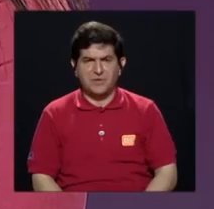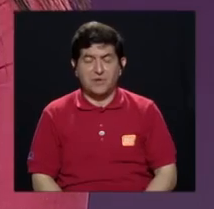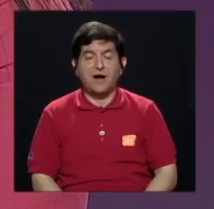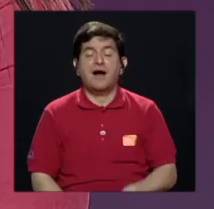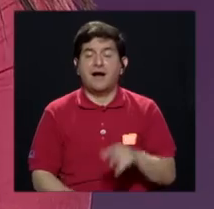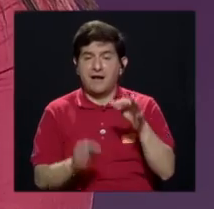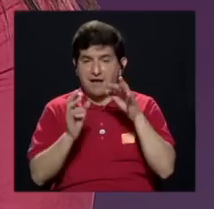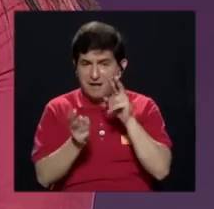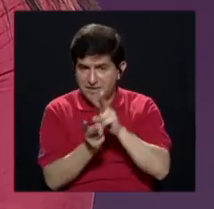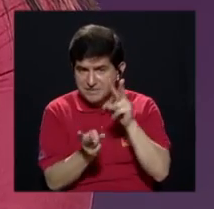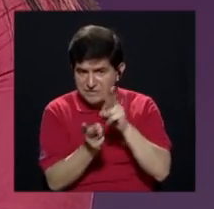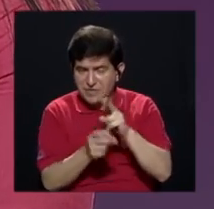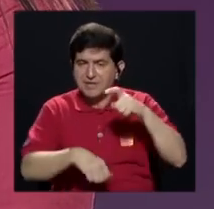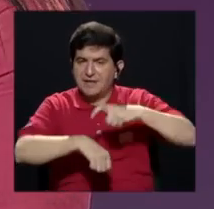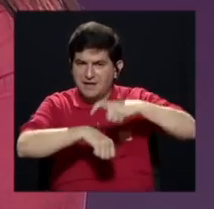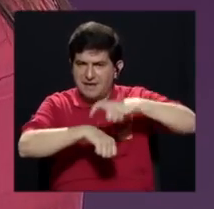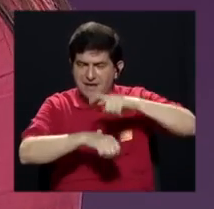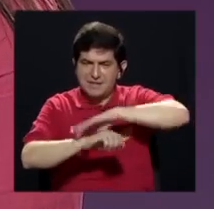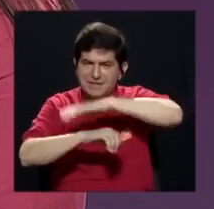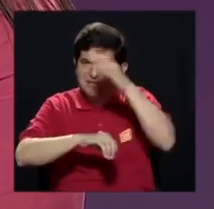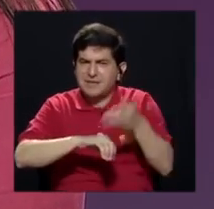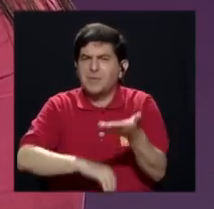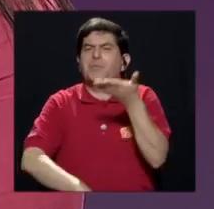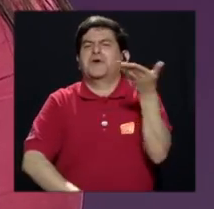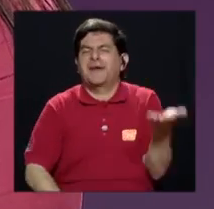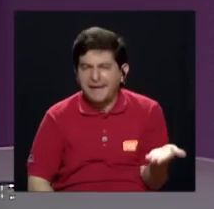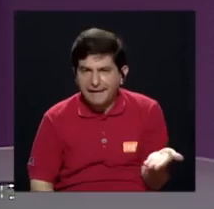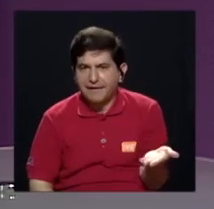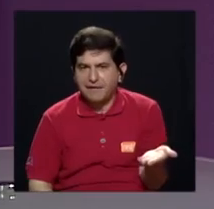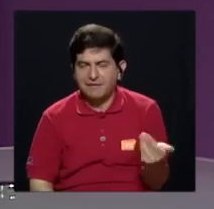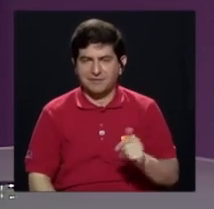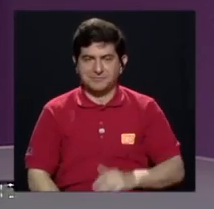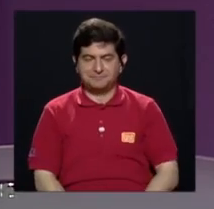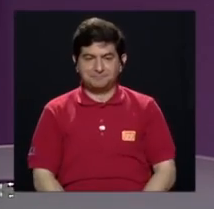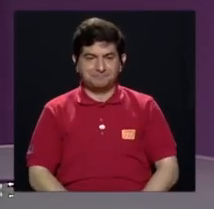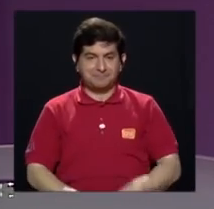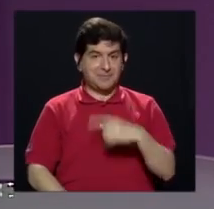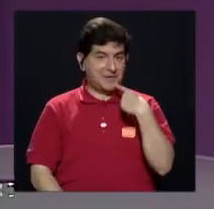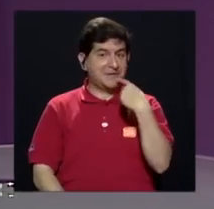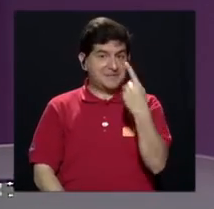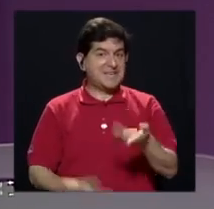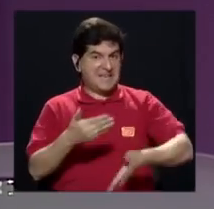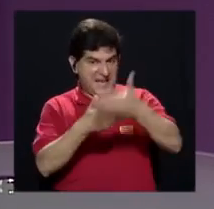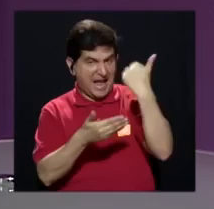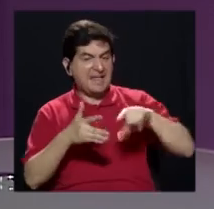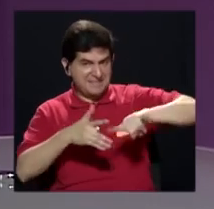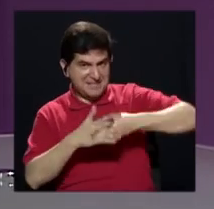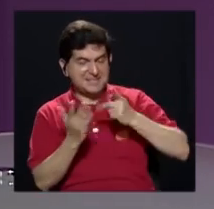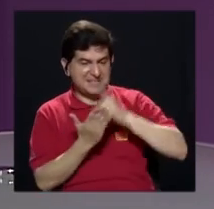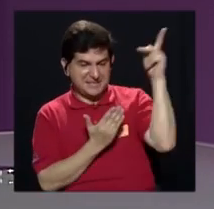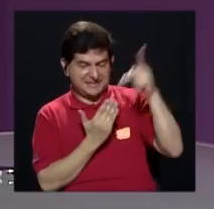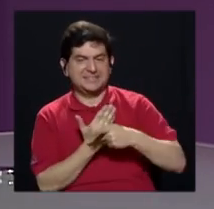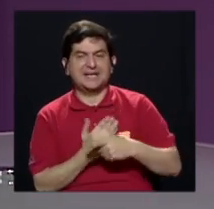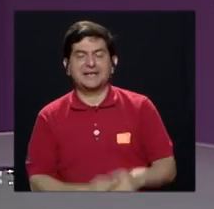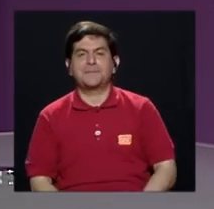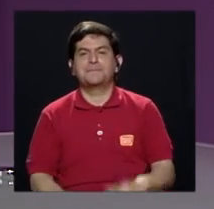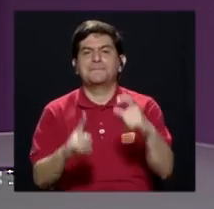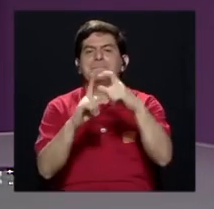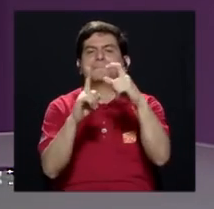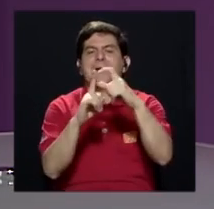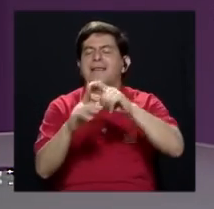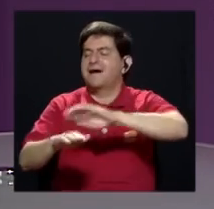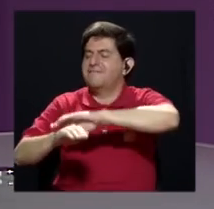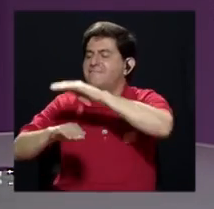embarazo y bueno ahora te mencionaba antes de ingresar al programa que la palabra